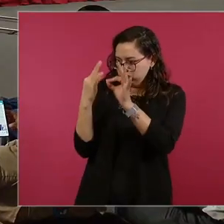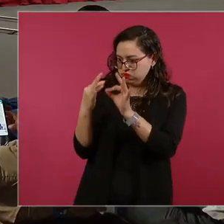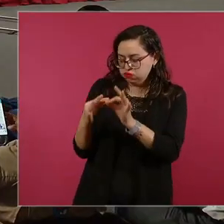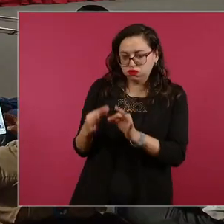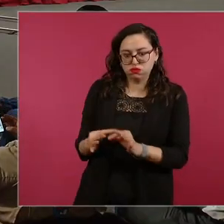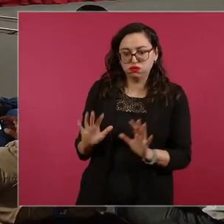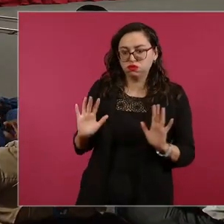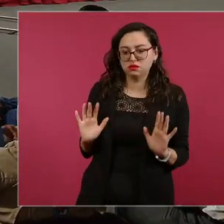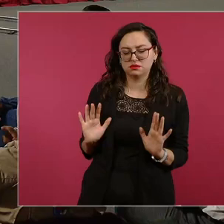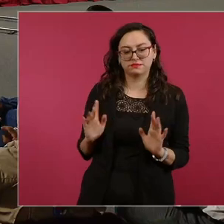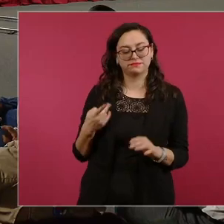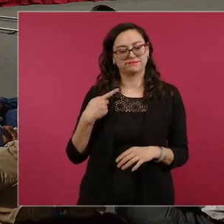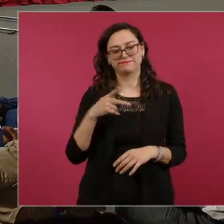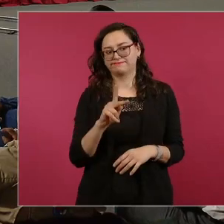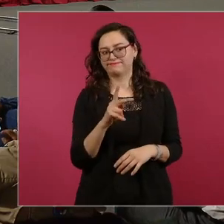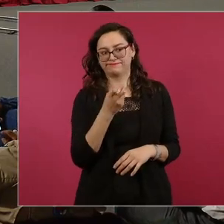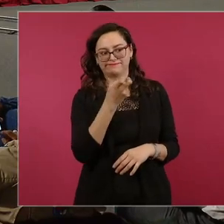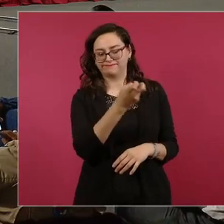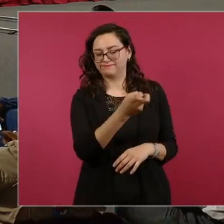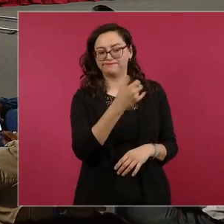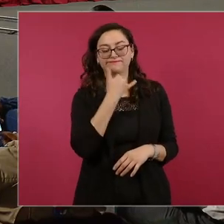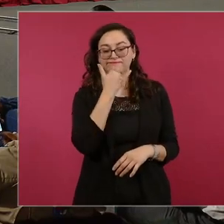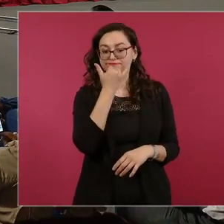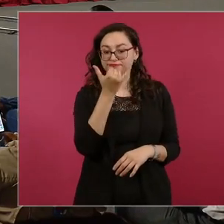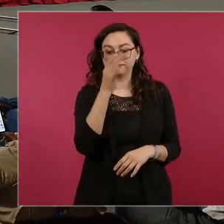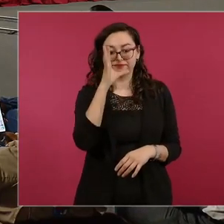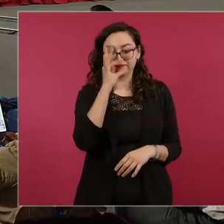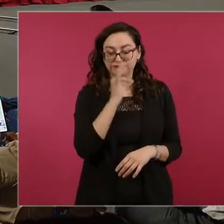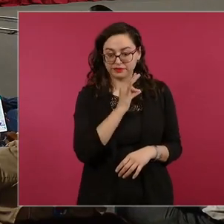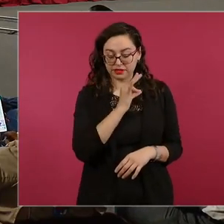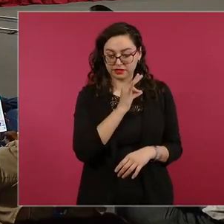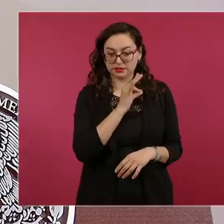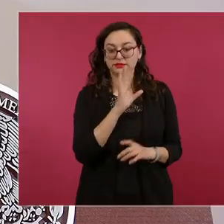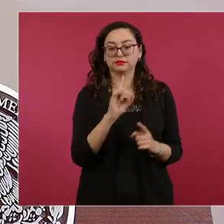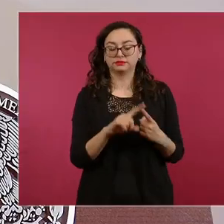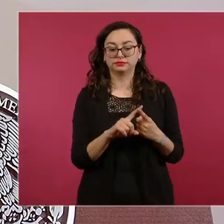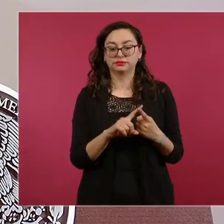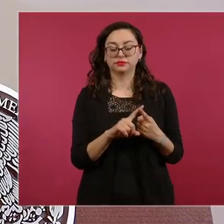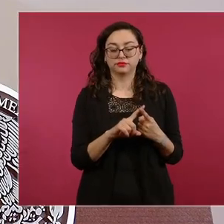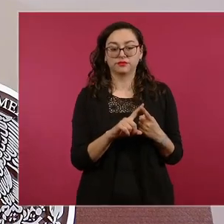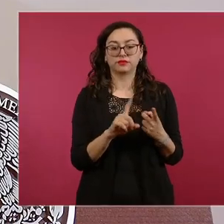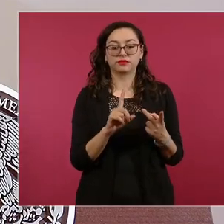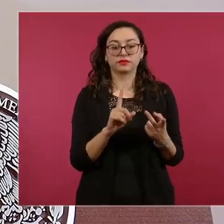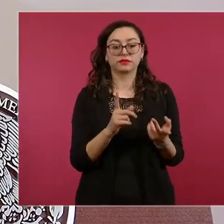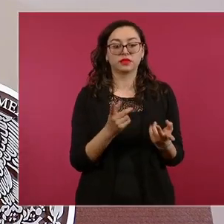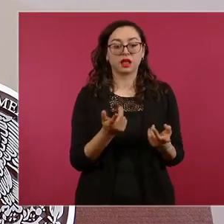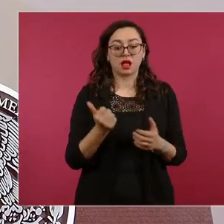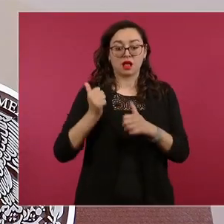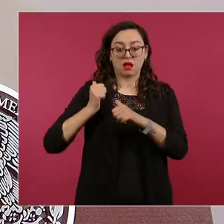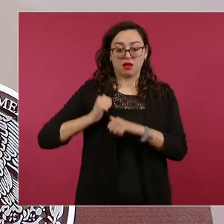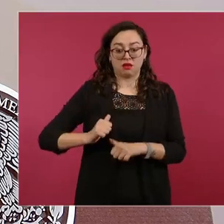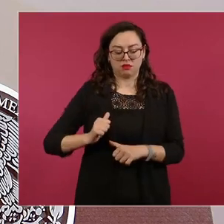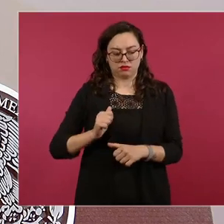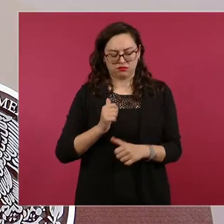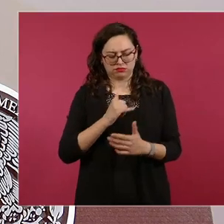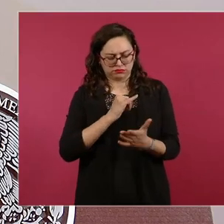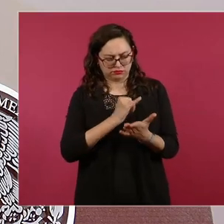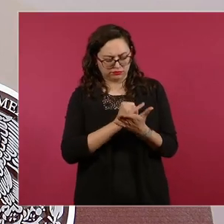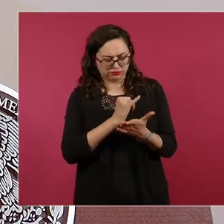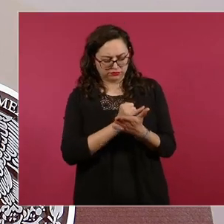obligaciones fiscales. Al respecto, cabe señalar que las autoridades fiscales o la defensa que